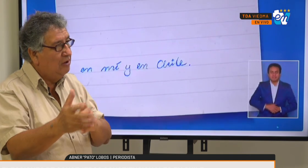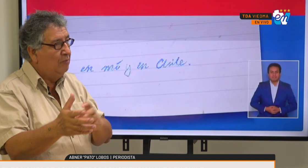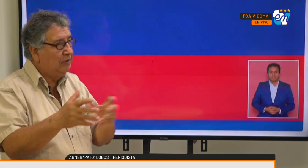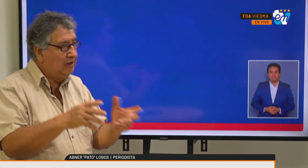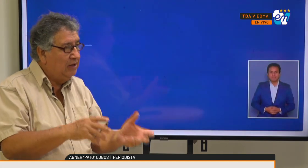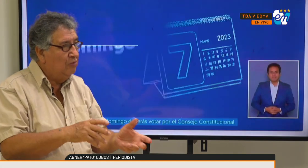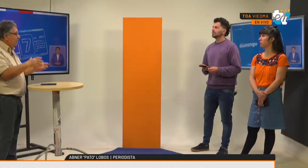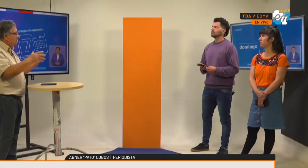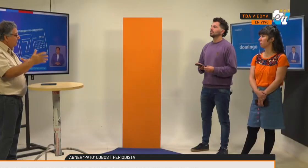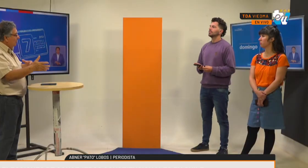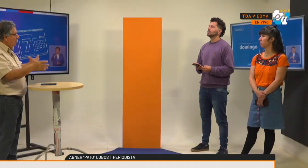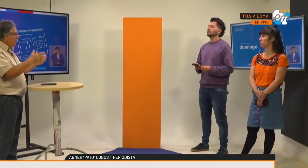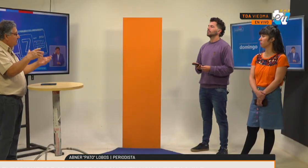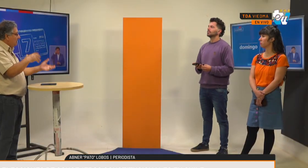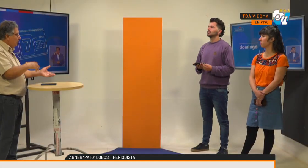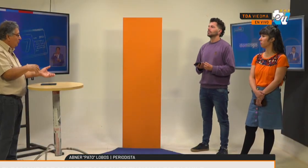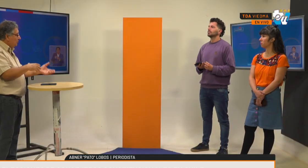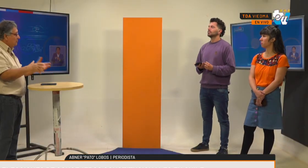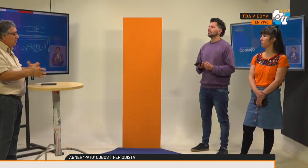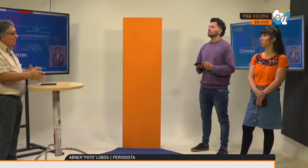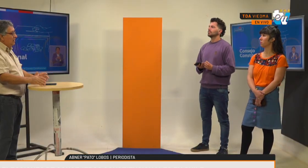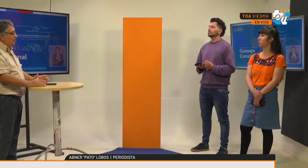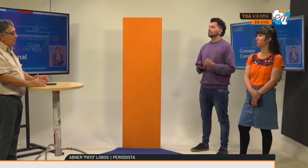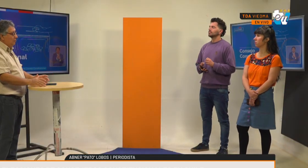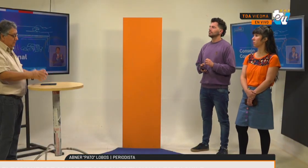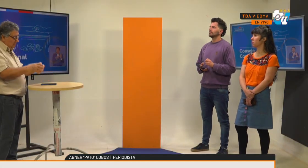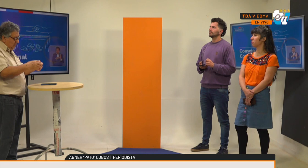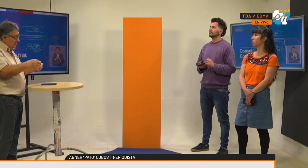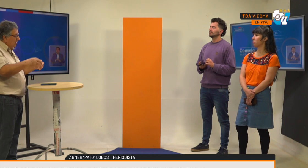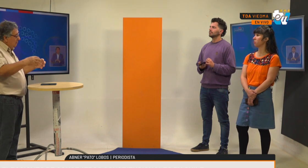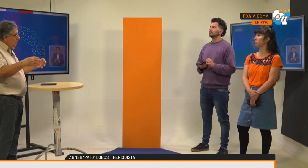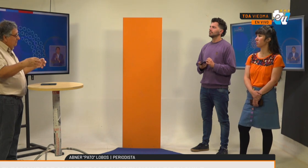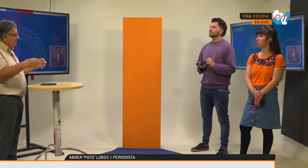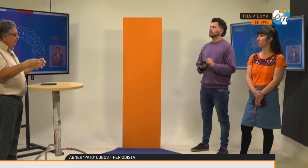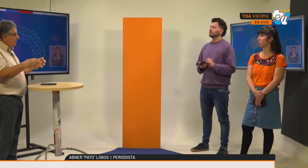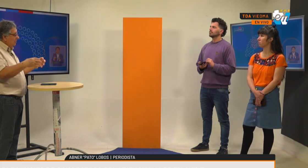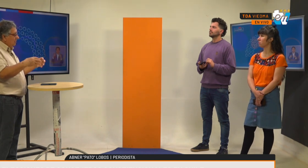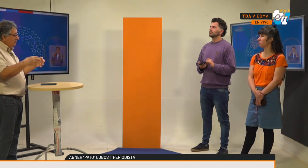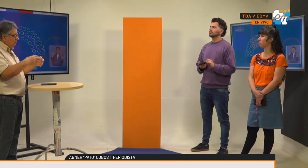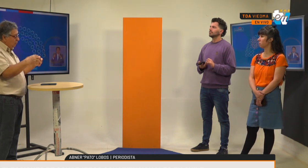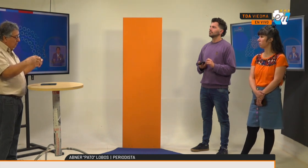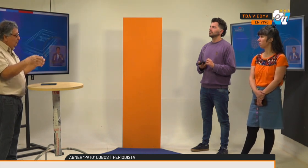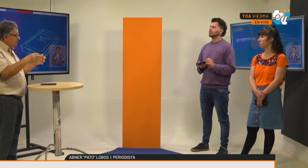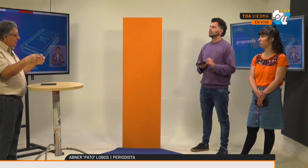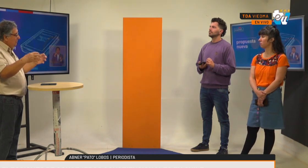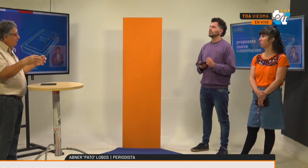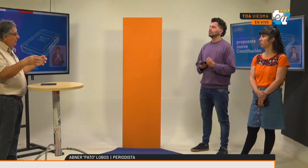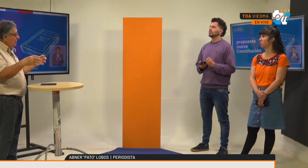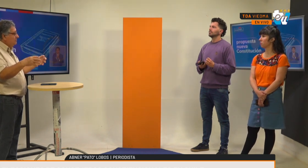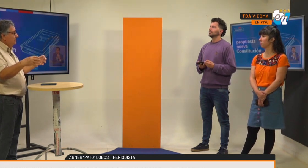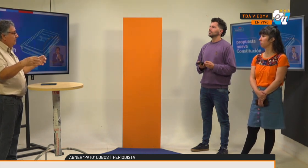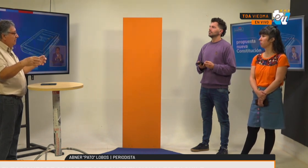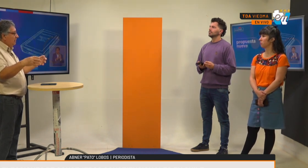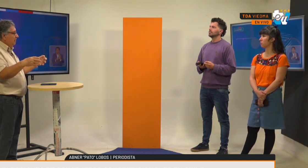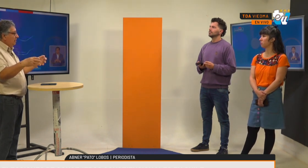también no porque unas eligen más que otros Porque mientras más puestos electivos